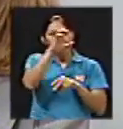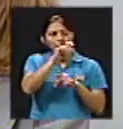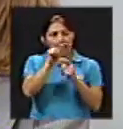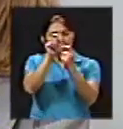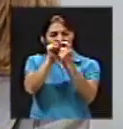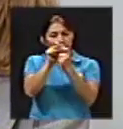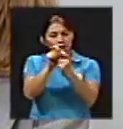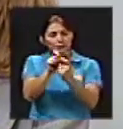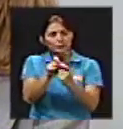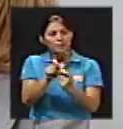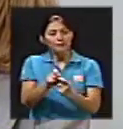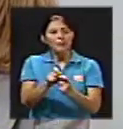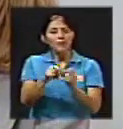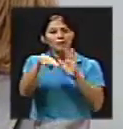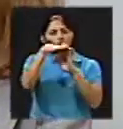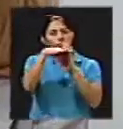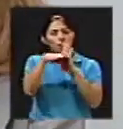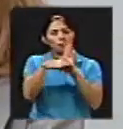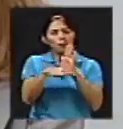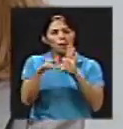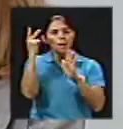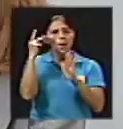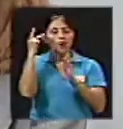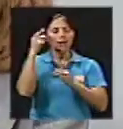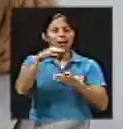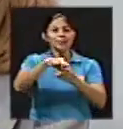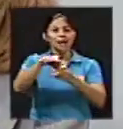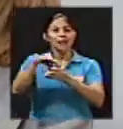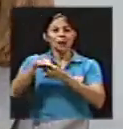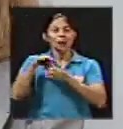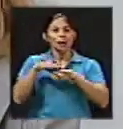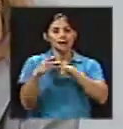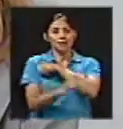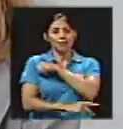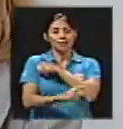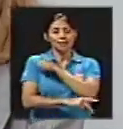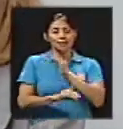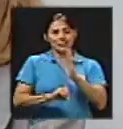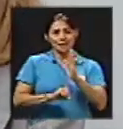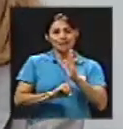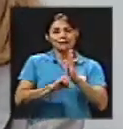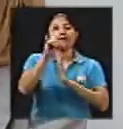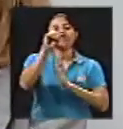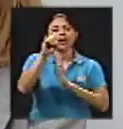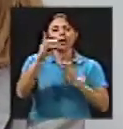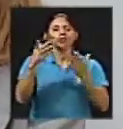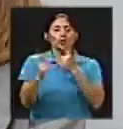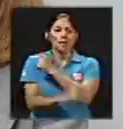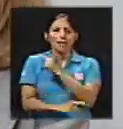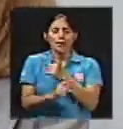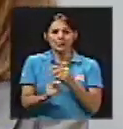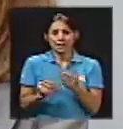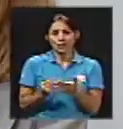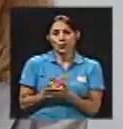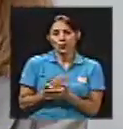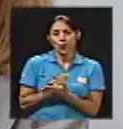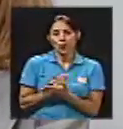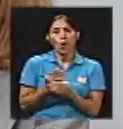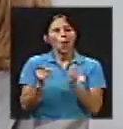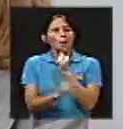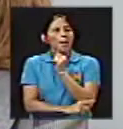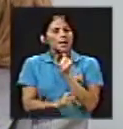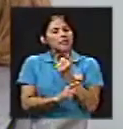son las políticas agrícolas de los países desarrollados, de muchos países emergentes, de países menos